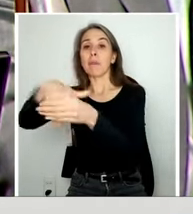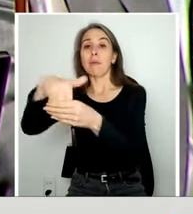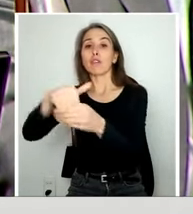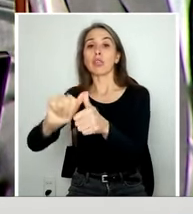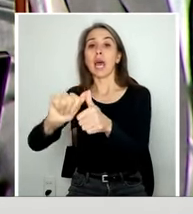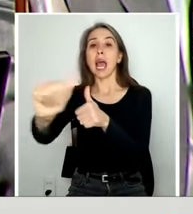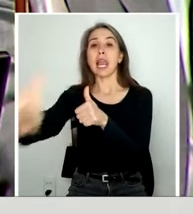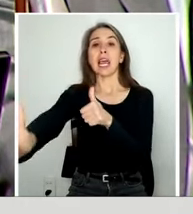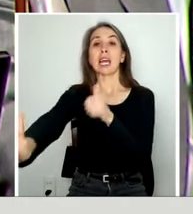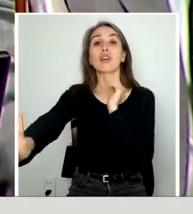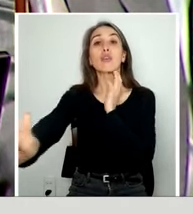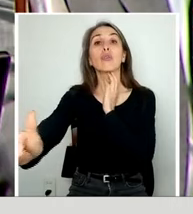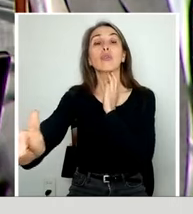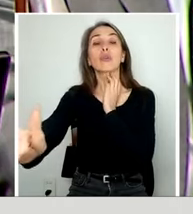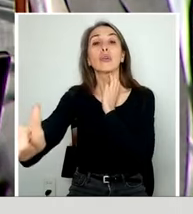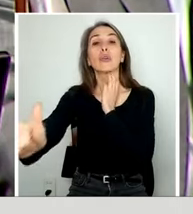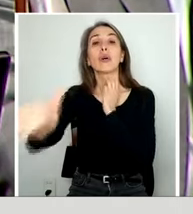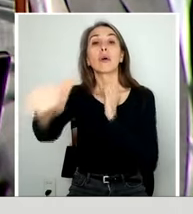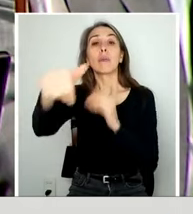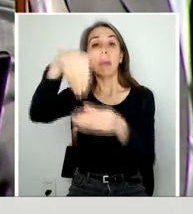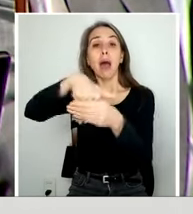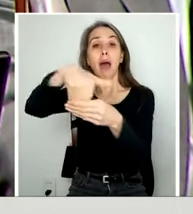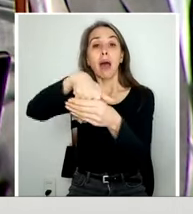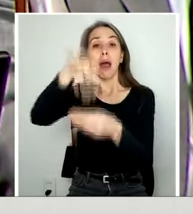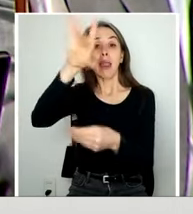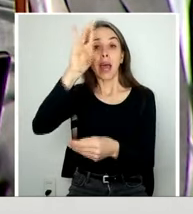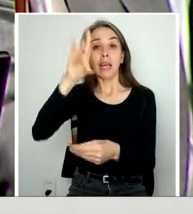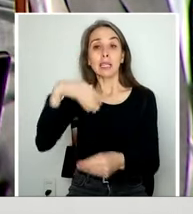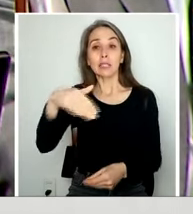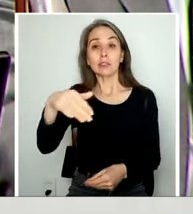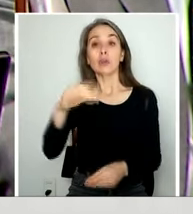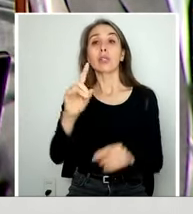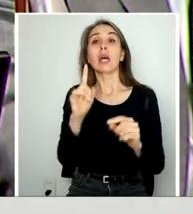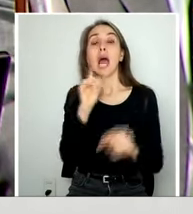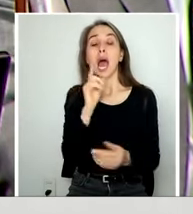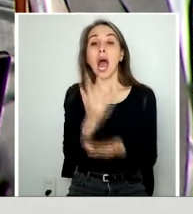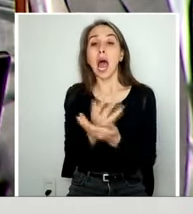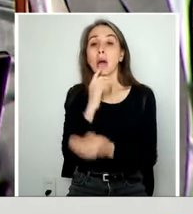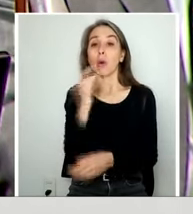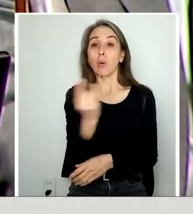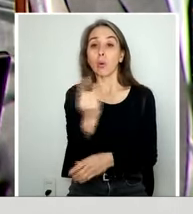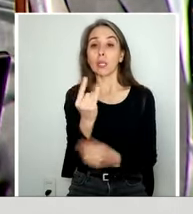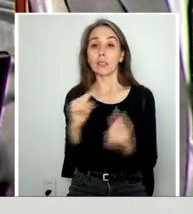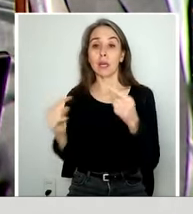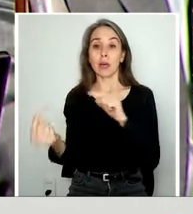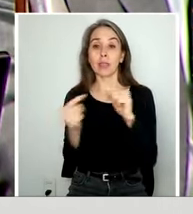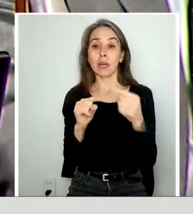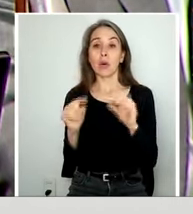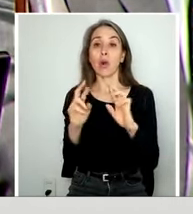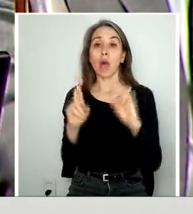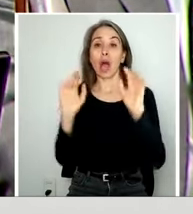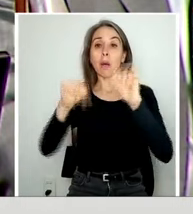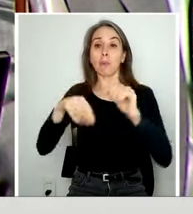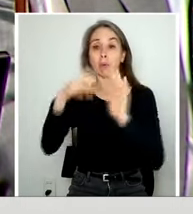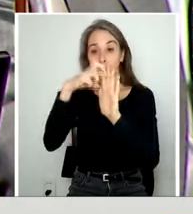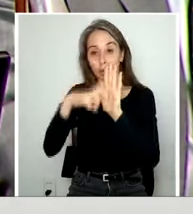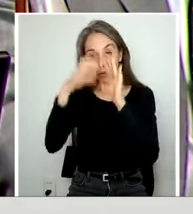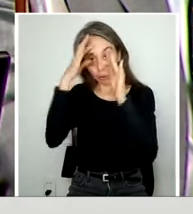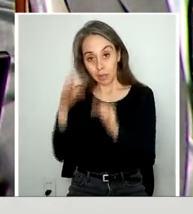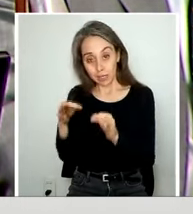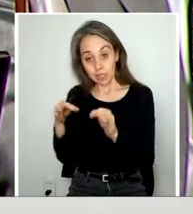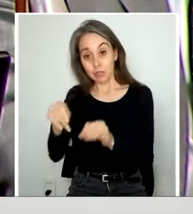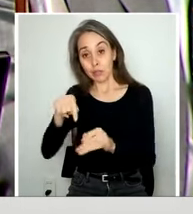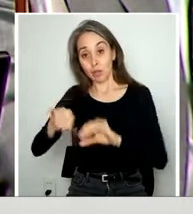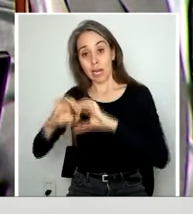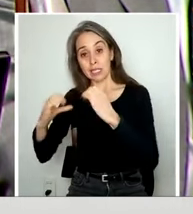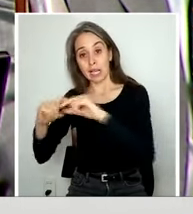una de las elecciones y hay cierta urgencia de poder discutir y ojalá probar este proyecto de resolución para solicitar la servel que vuelva